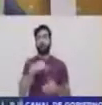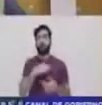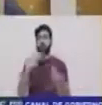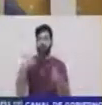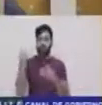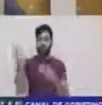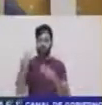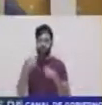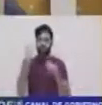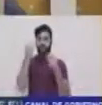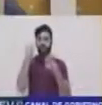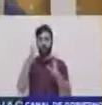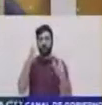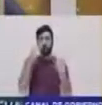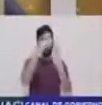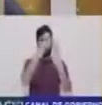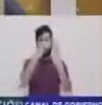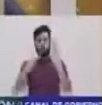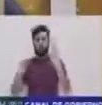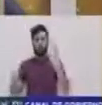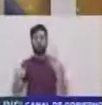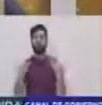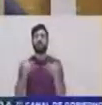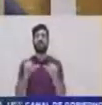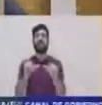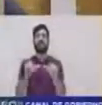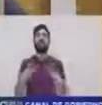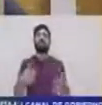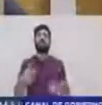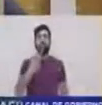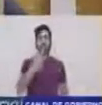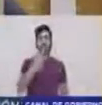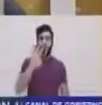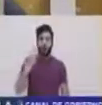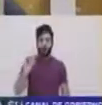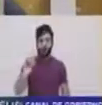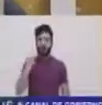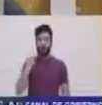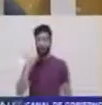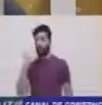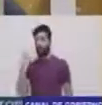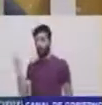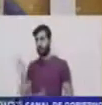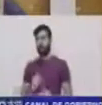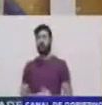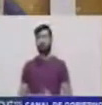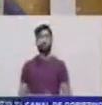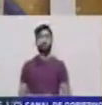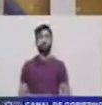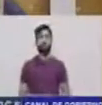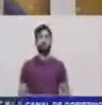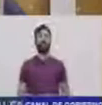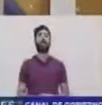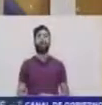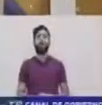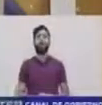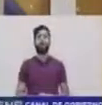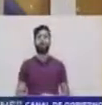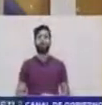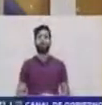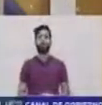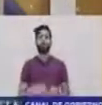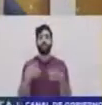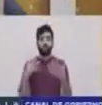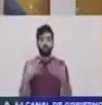un círculo inscrito en un cuadrado, pero nos dan la longitud de la diagonal. Entonces acá nosotros como